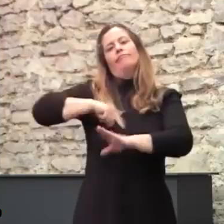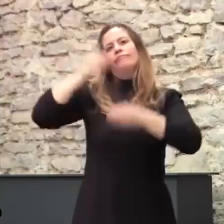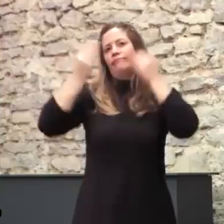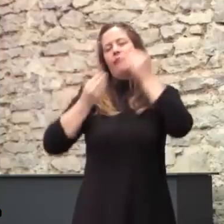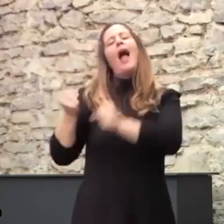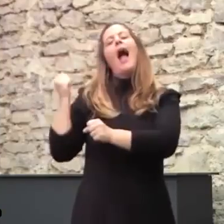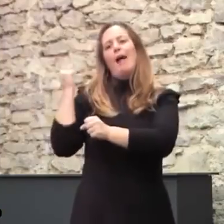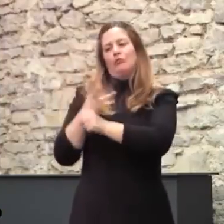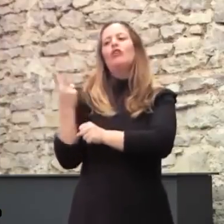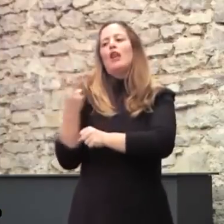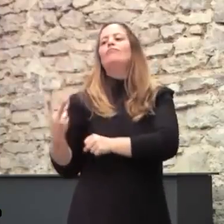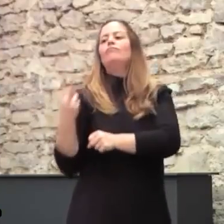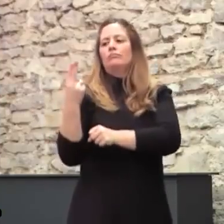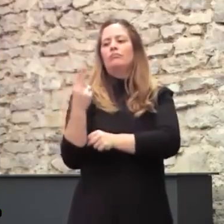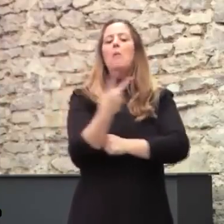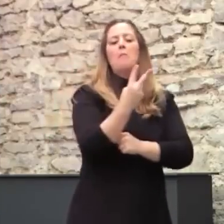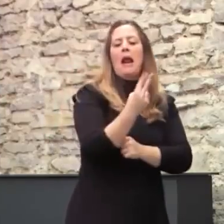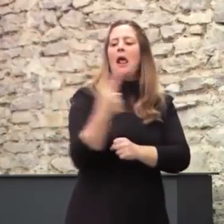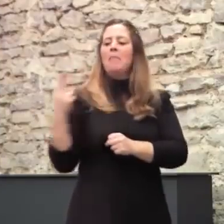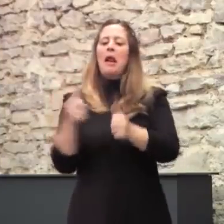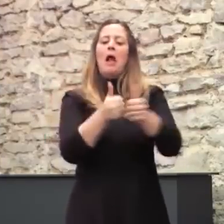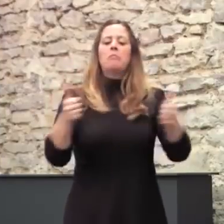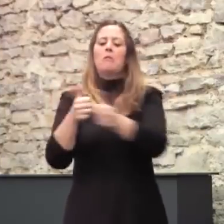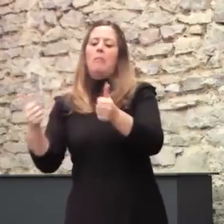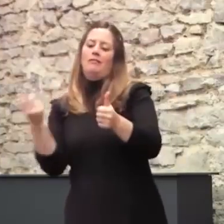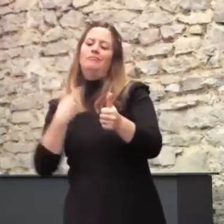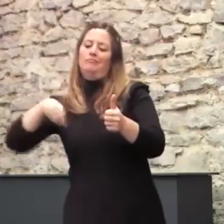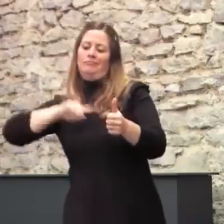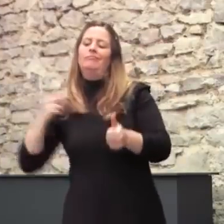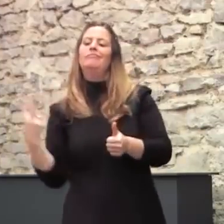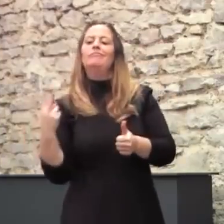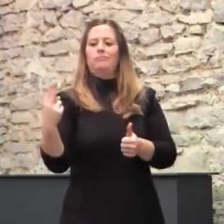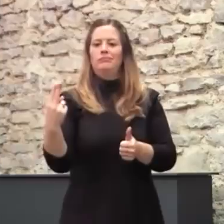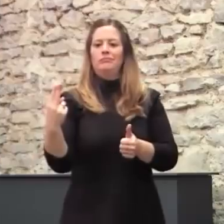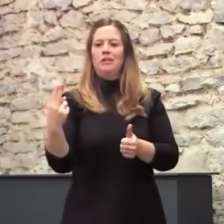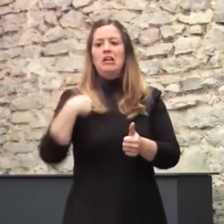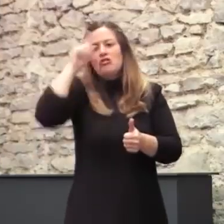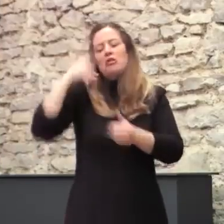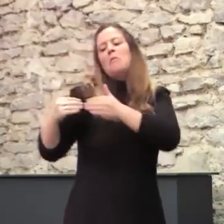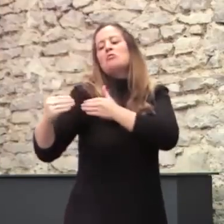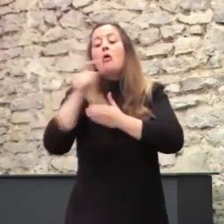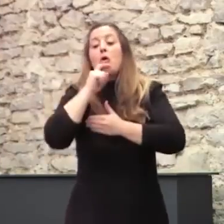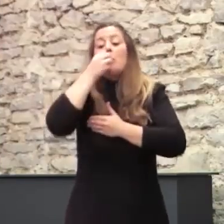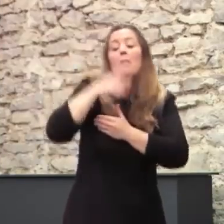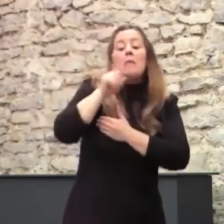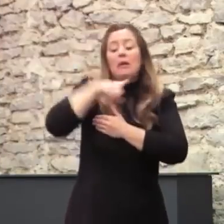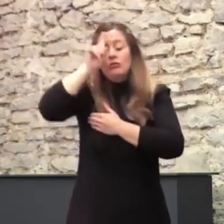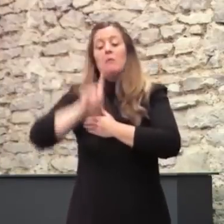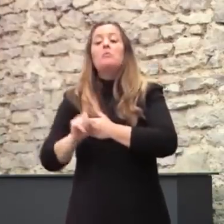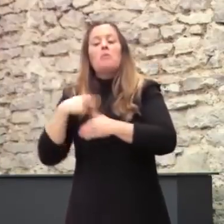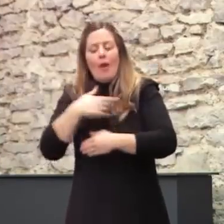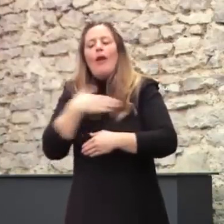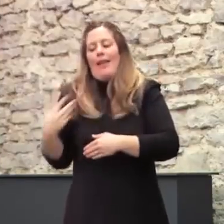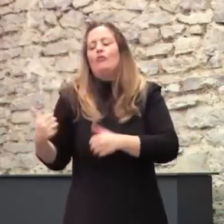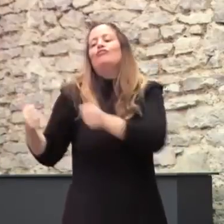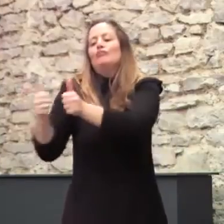decidido separarnos de nuestras parejas e intentarlo. No sabemos si nos va a ir bien o no, pero queremos estar juntos. Cada mí por dentro fue como de...